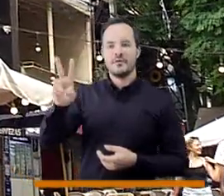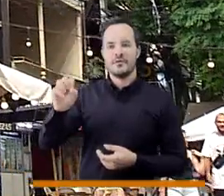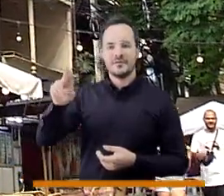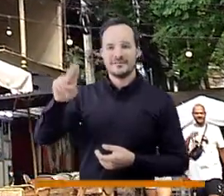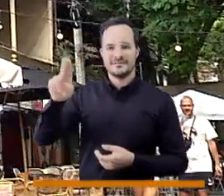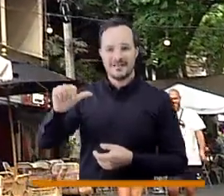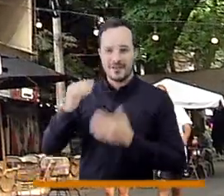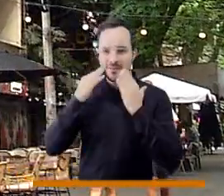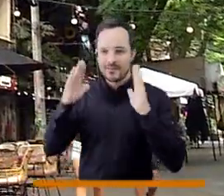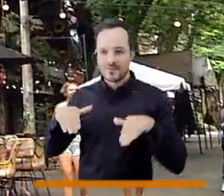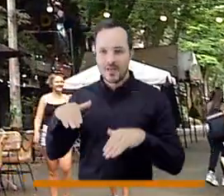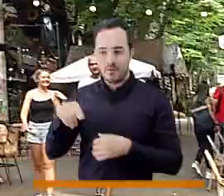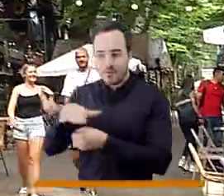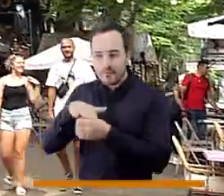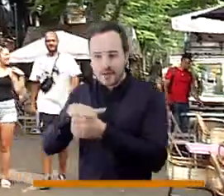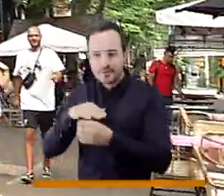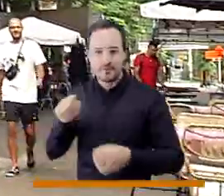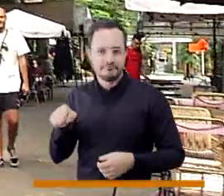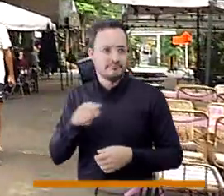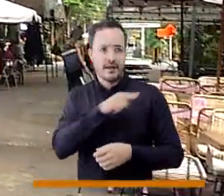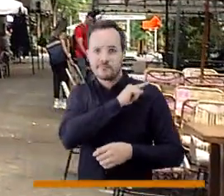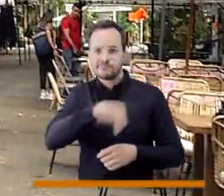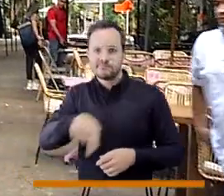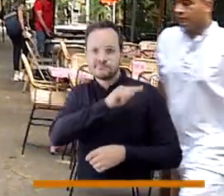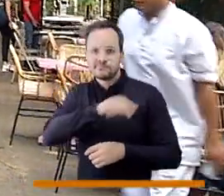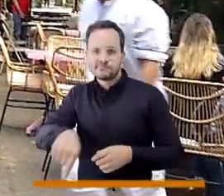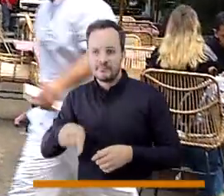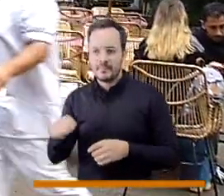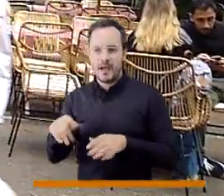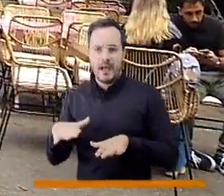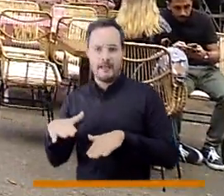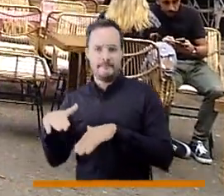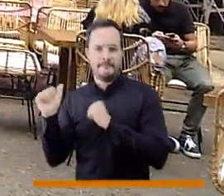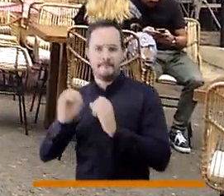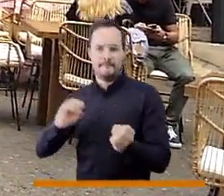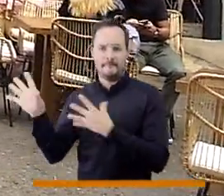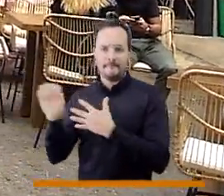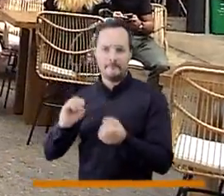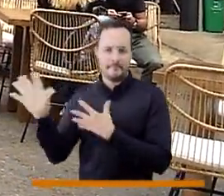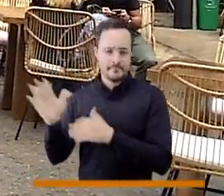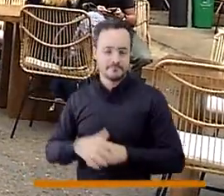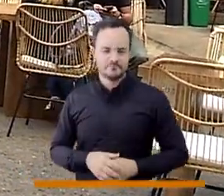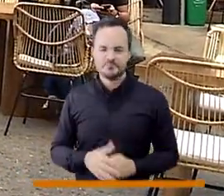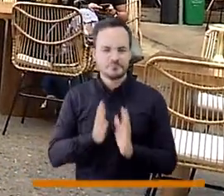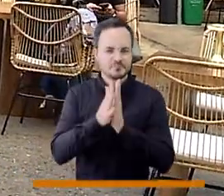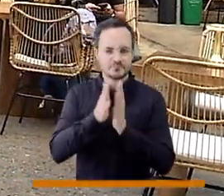pertinente hacerlo aquí porque este es de los sectores más afectados por la gentrificación. Y es que